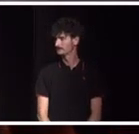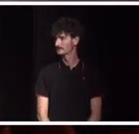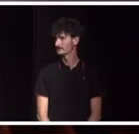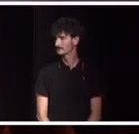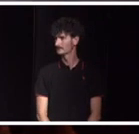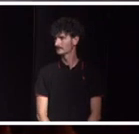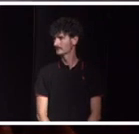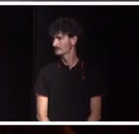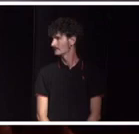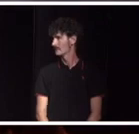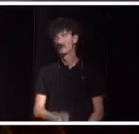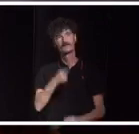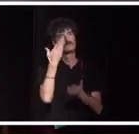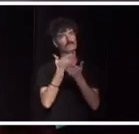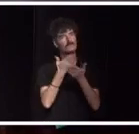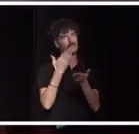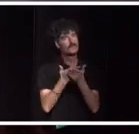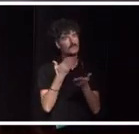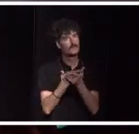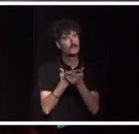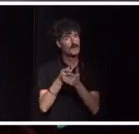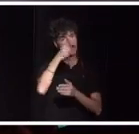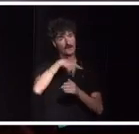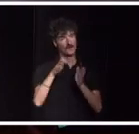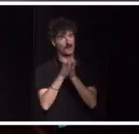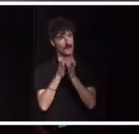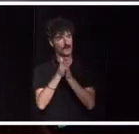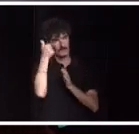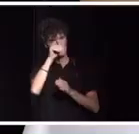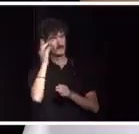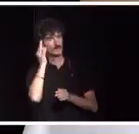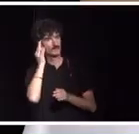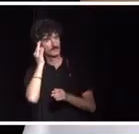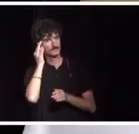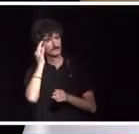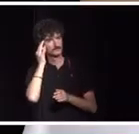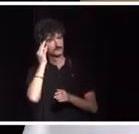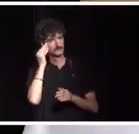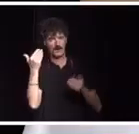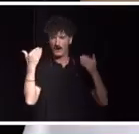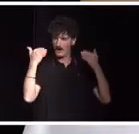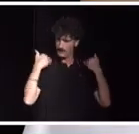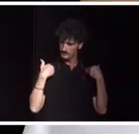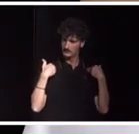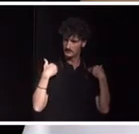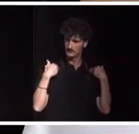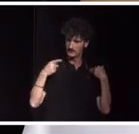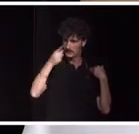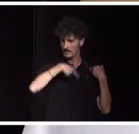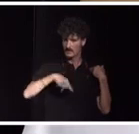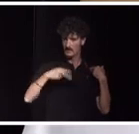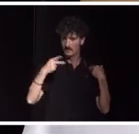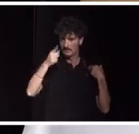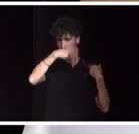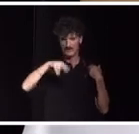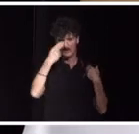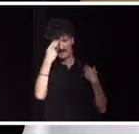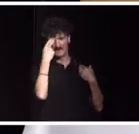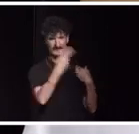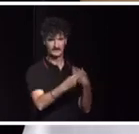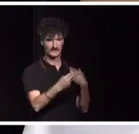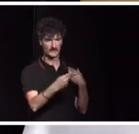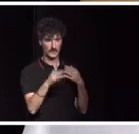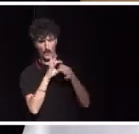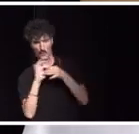Habéis demostrado, compañeros y compañeras, una enorme responsabilidad y también un gran respeto con